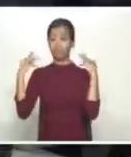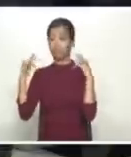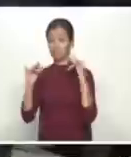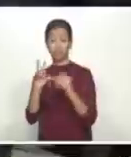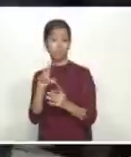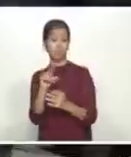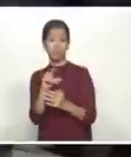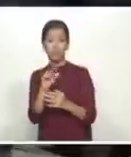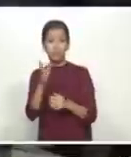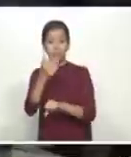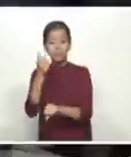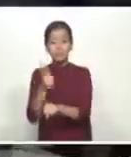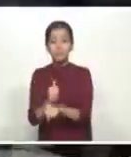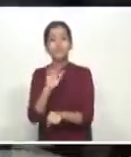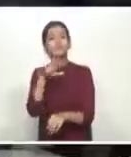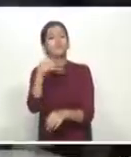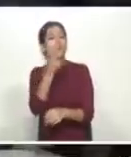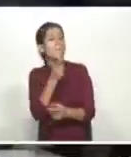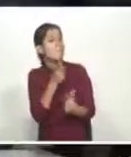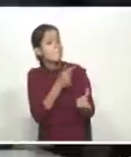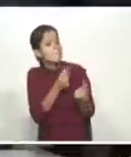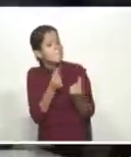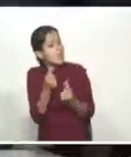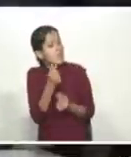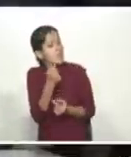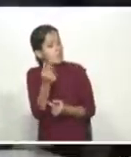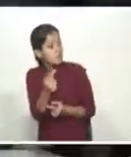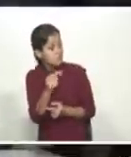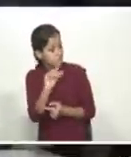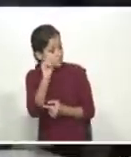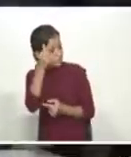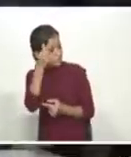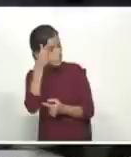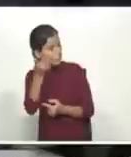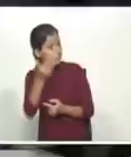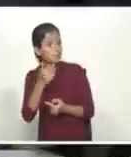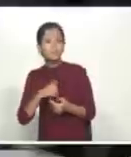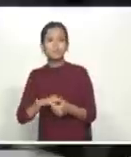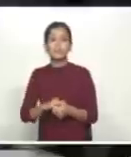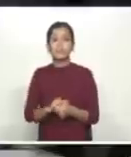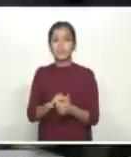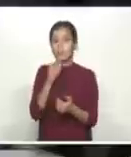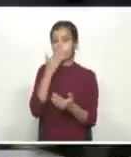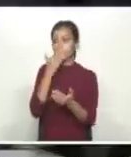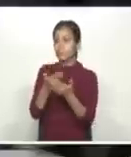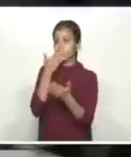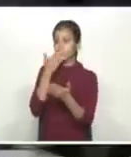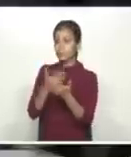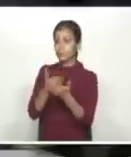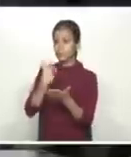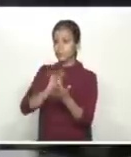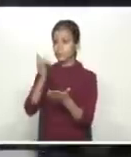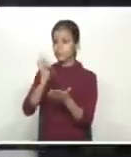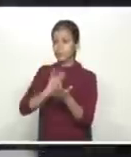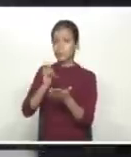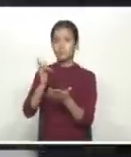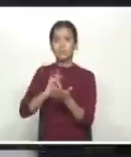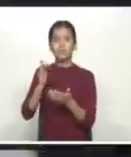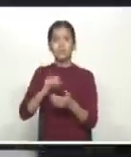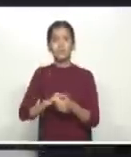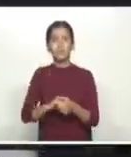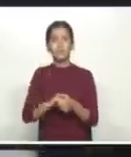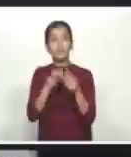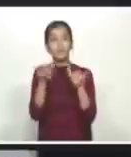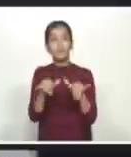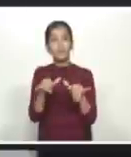de gobierno. ¿Qué le podemos decir al pueblo hondureño? Porque también hay que dejar las cosas claras. Bueno, muchas gracias Kimberly y Karim aquí por la oportunidad